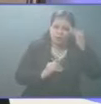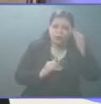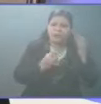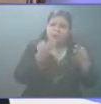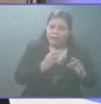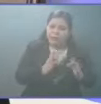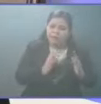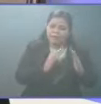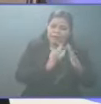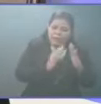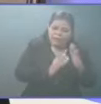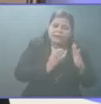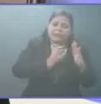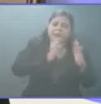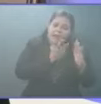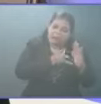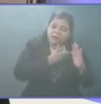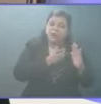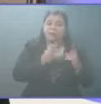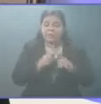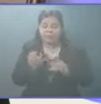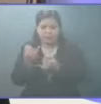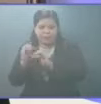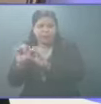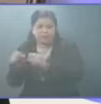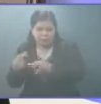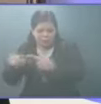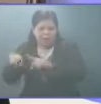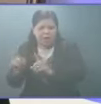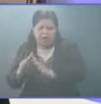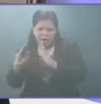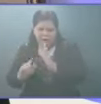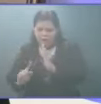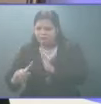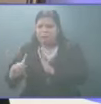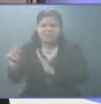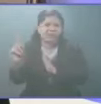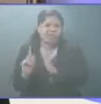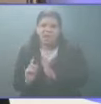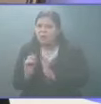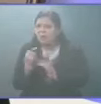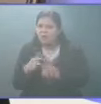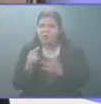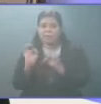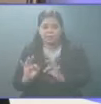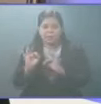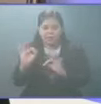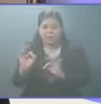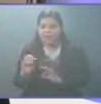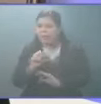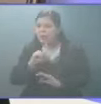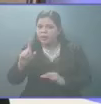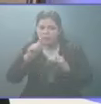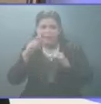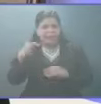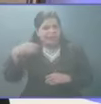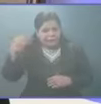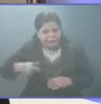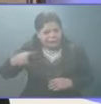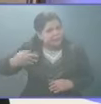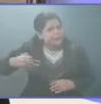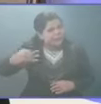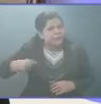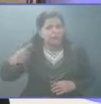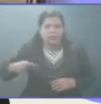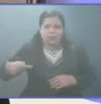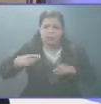de los adultos mayores independientes que tienen la capacidad de salir de su casa, lo más recomendable es que no se quite la mascarilla,